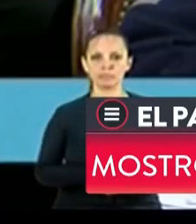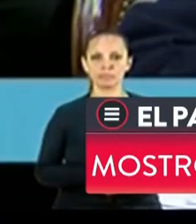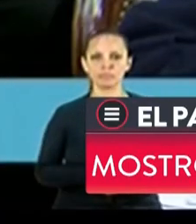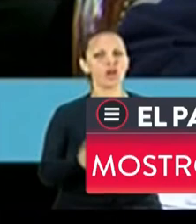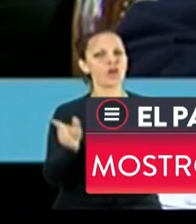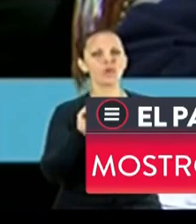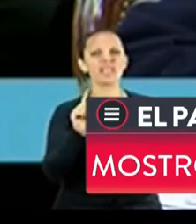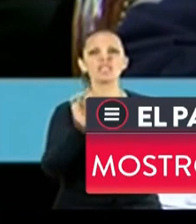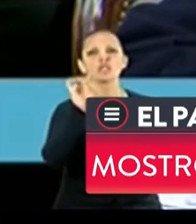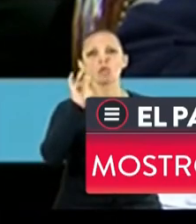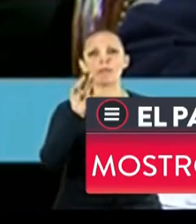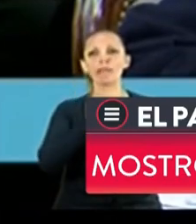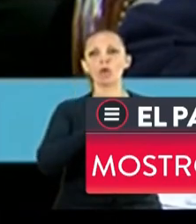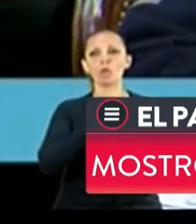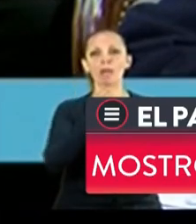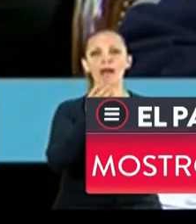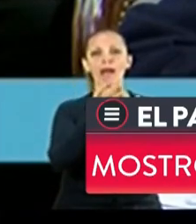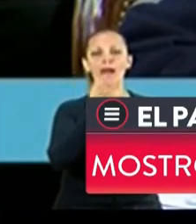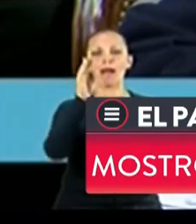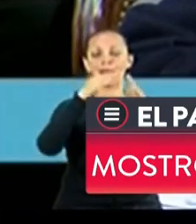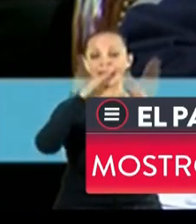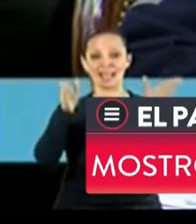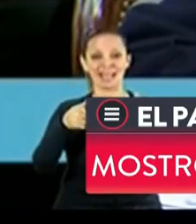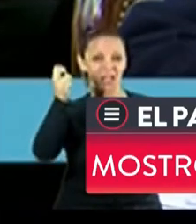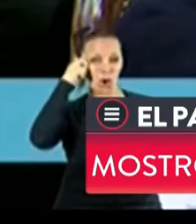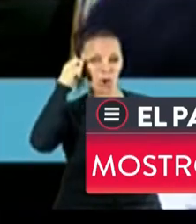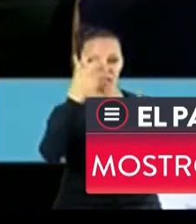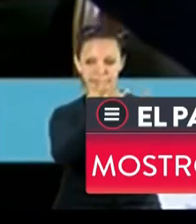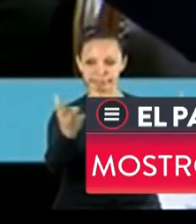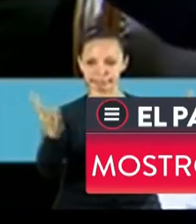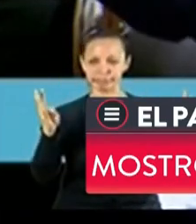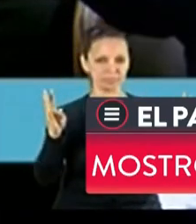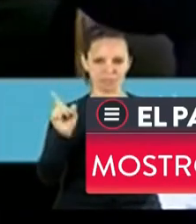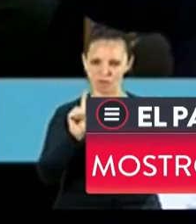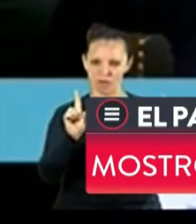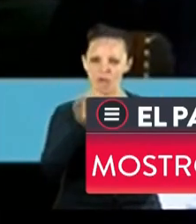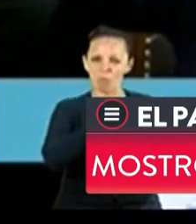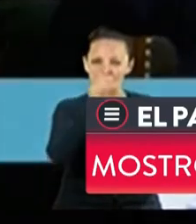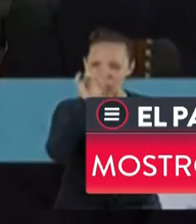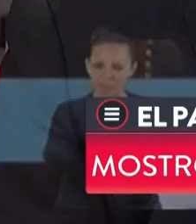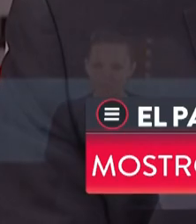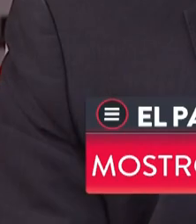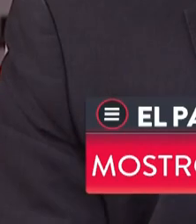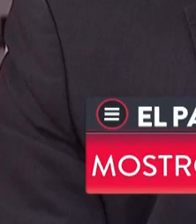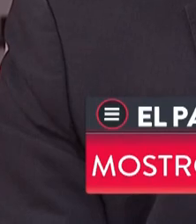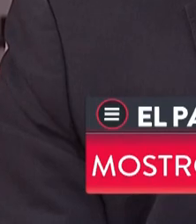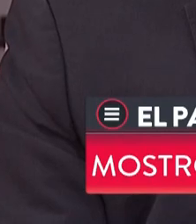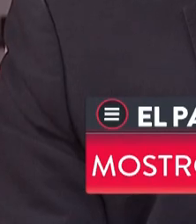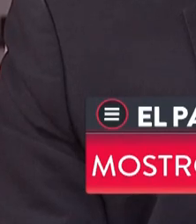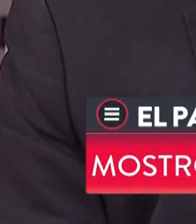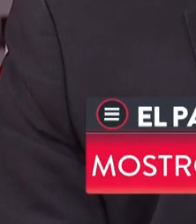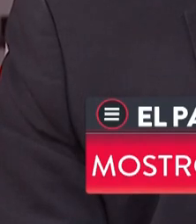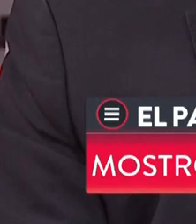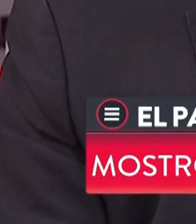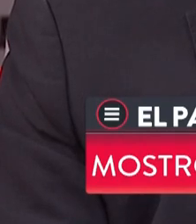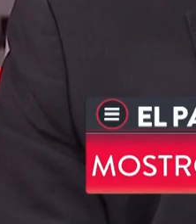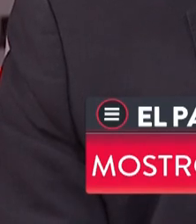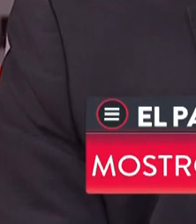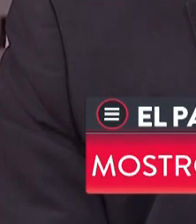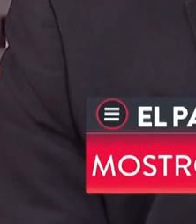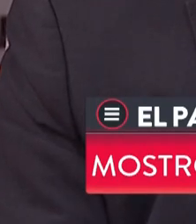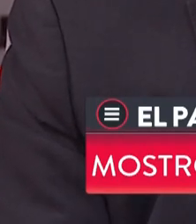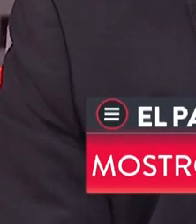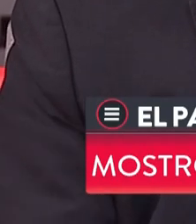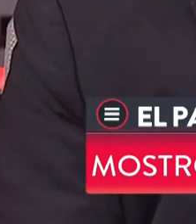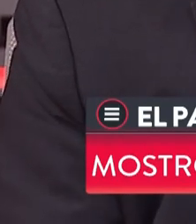que, como queda otra vez demostrado, no le tiene miedo a encapuchados que cortan la calle para protestar.